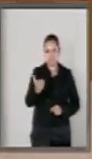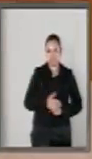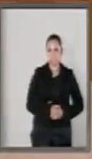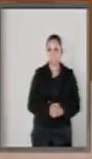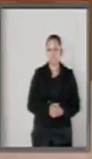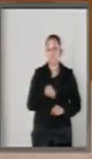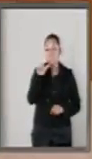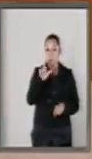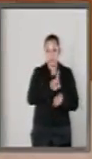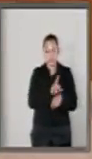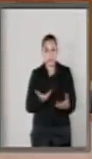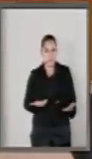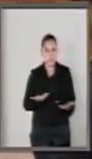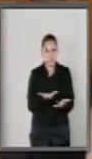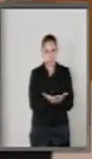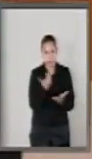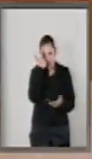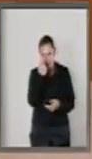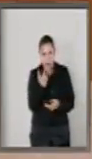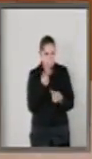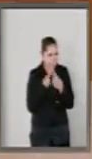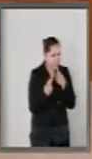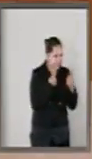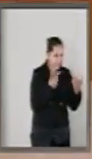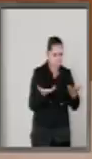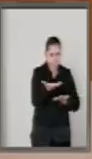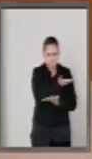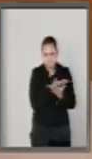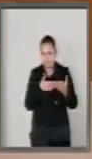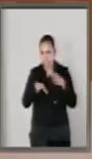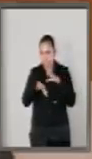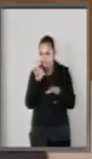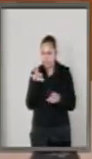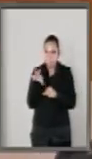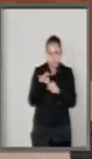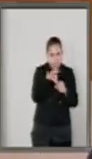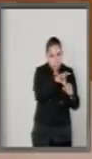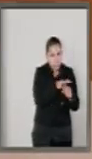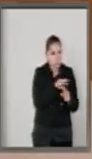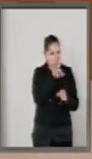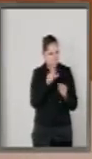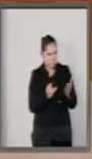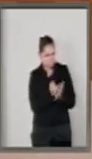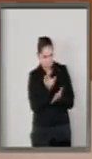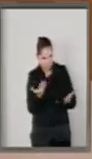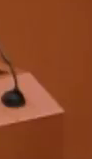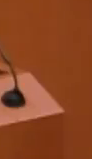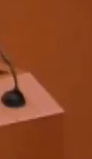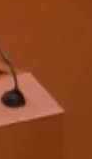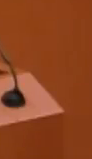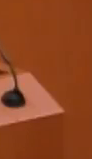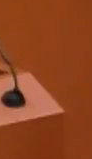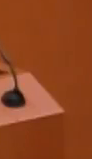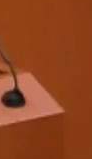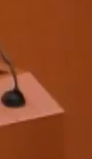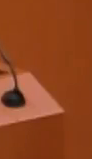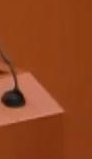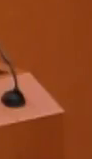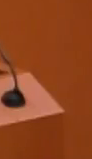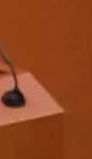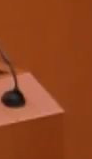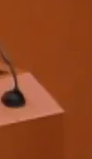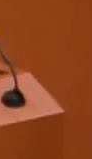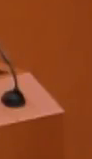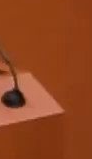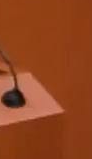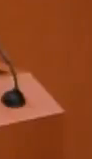que hoy sometemos a su consideración es de gran relevancia en virtud de que visibiliza la problemática de miles de